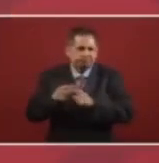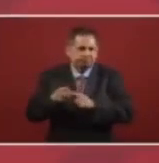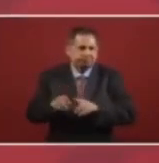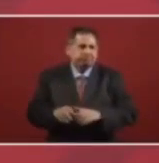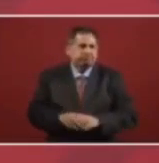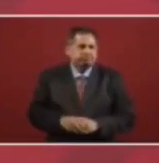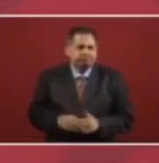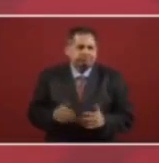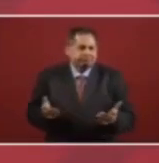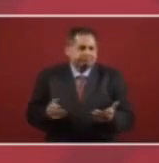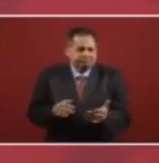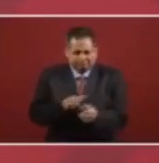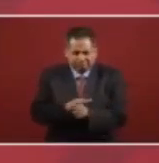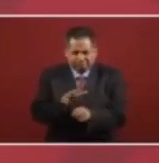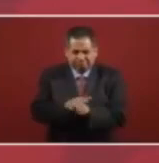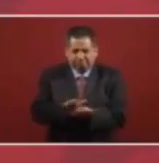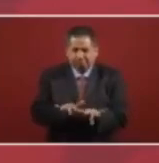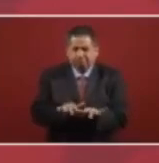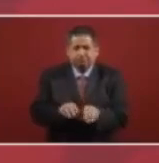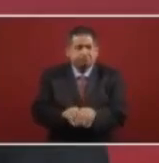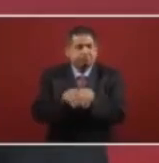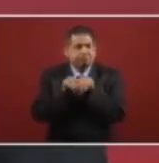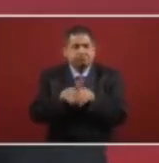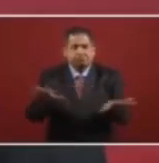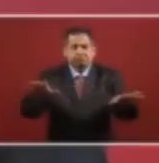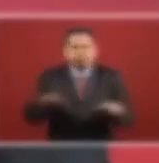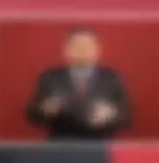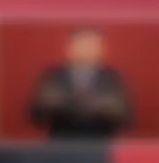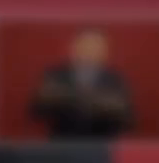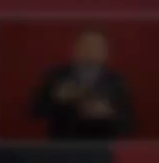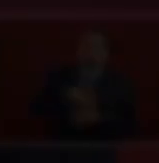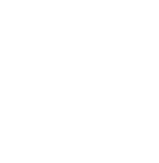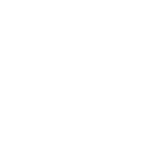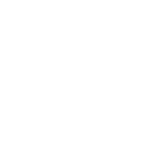qué más le puedo pedir a la vida